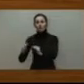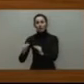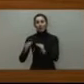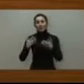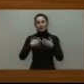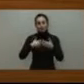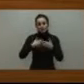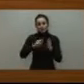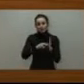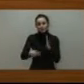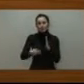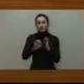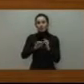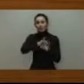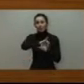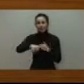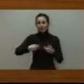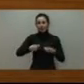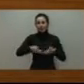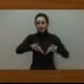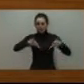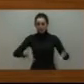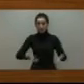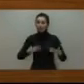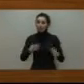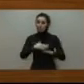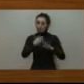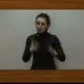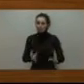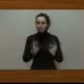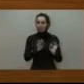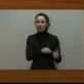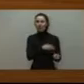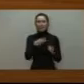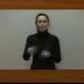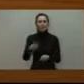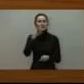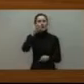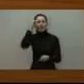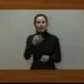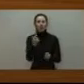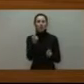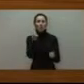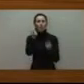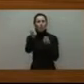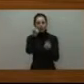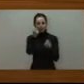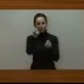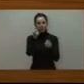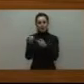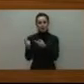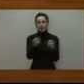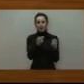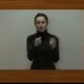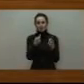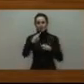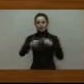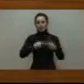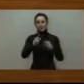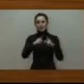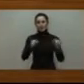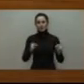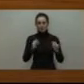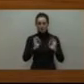industriales y ejes comerciales. Y así se dará una respuesta real y concreta a las necesidades de las familias